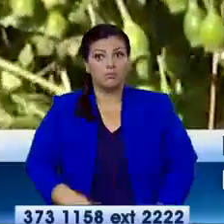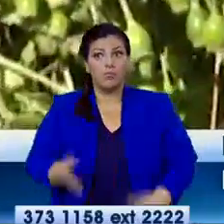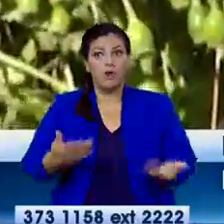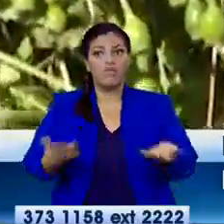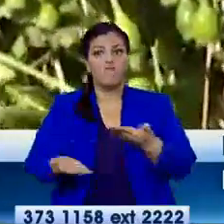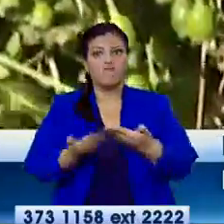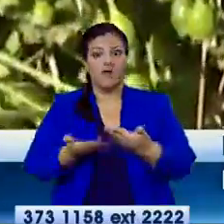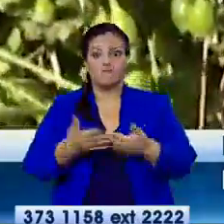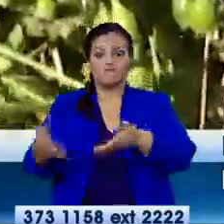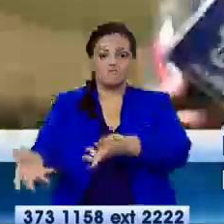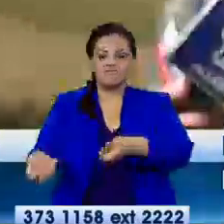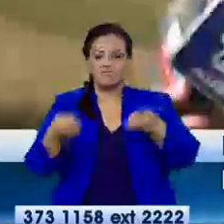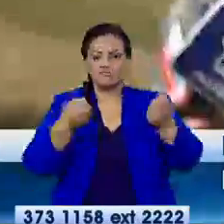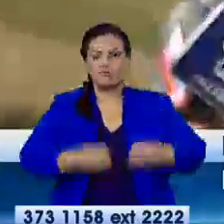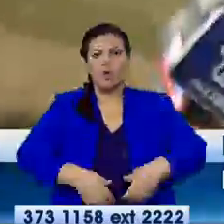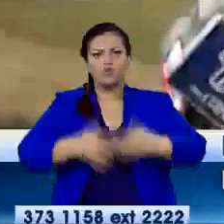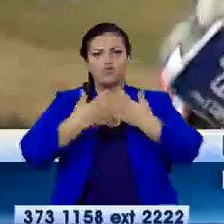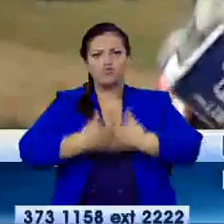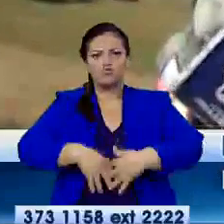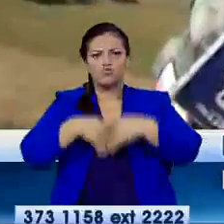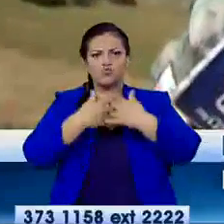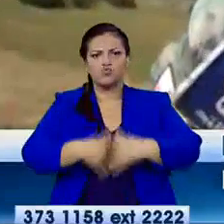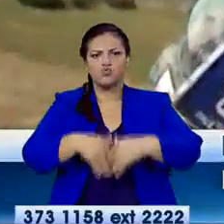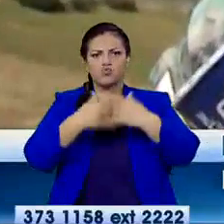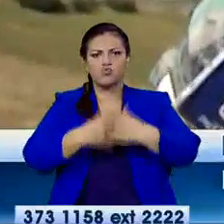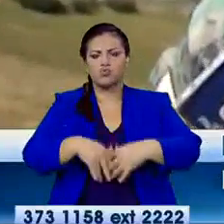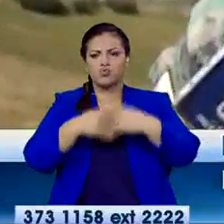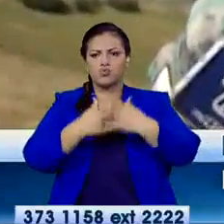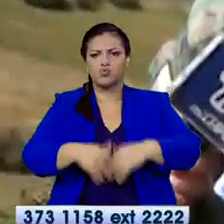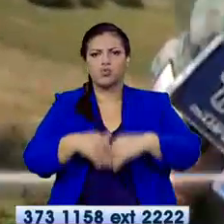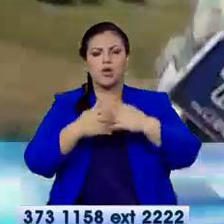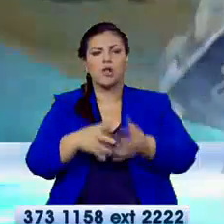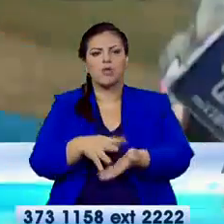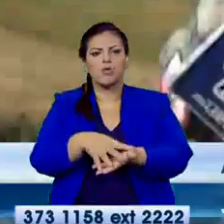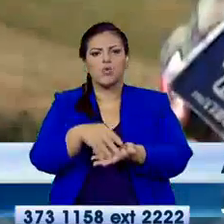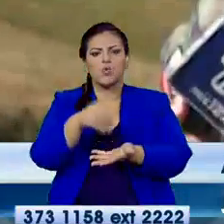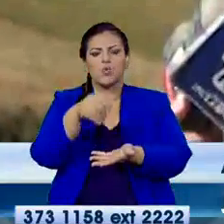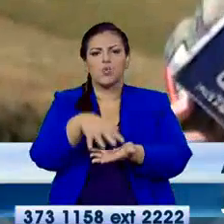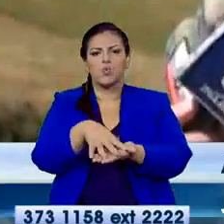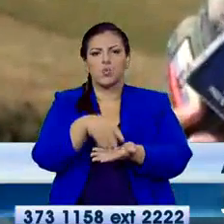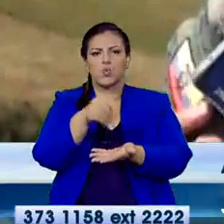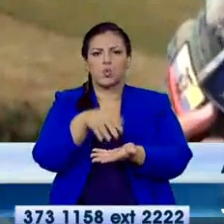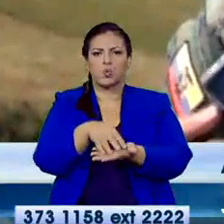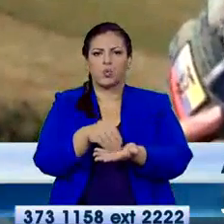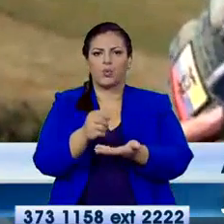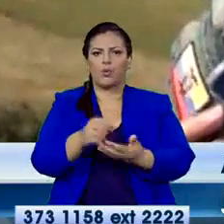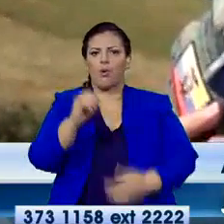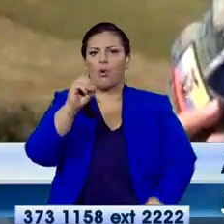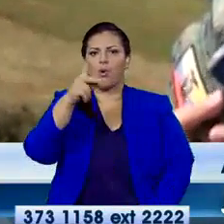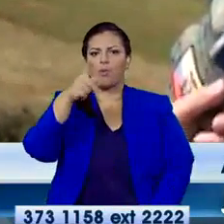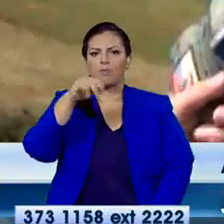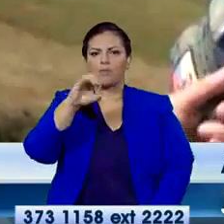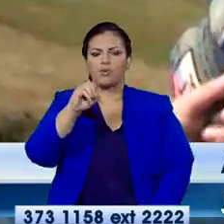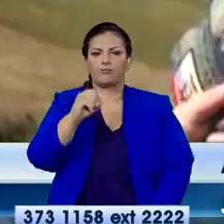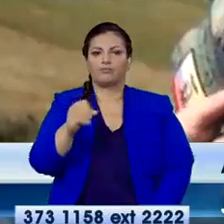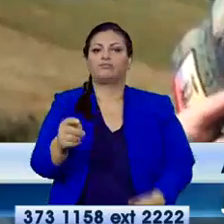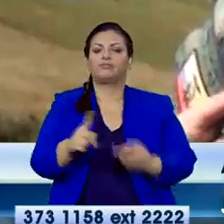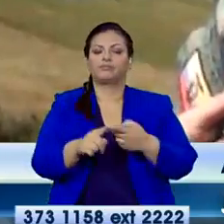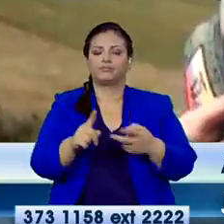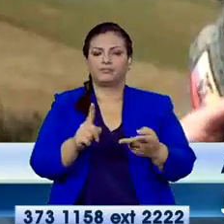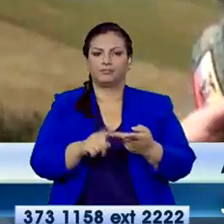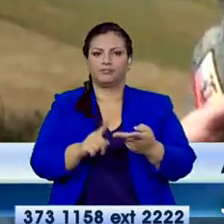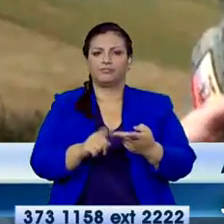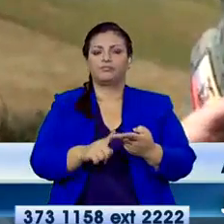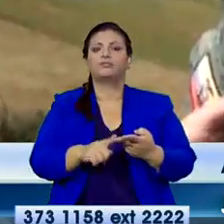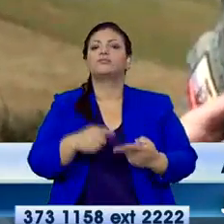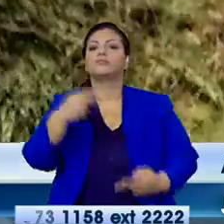la heroína tengo entendido que luego de un proceso de de fabricación de elaboración con los precursores esto llega a ser una